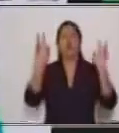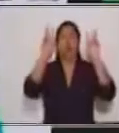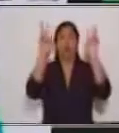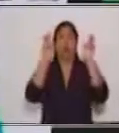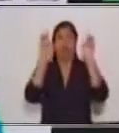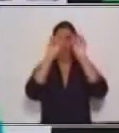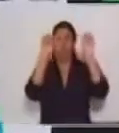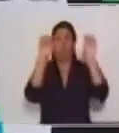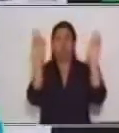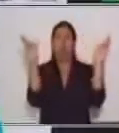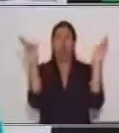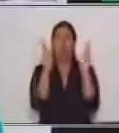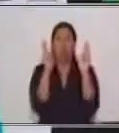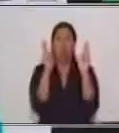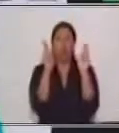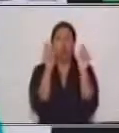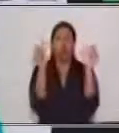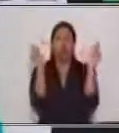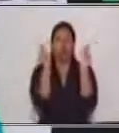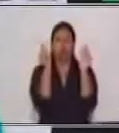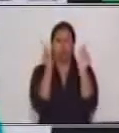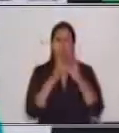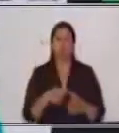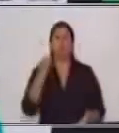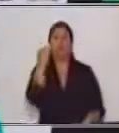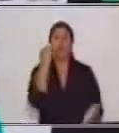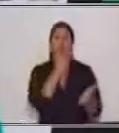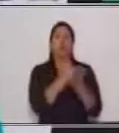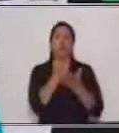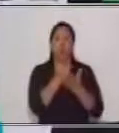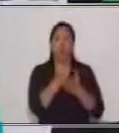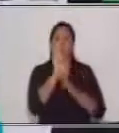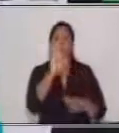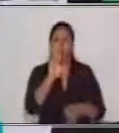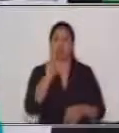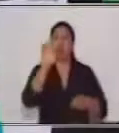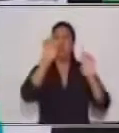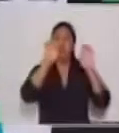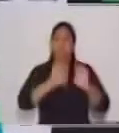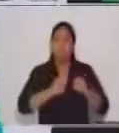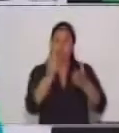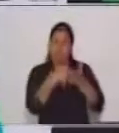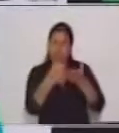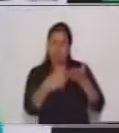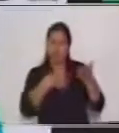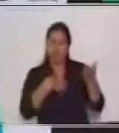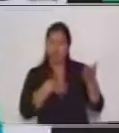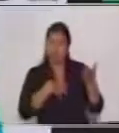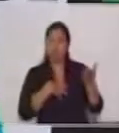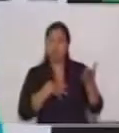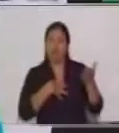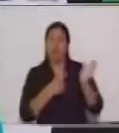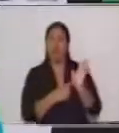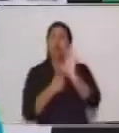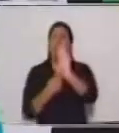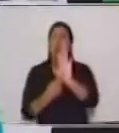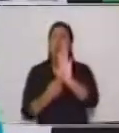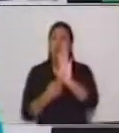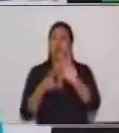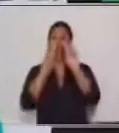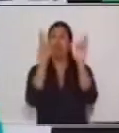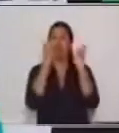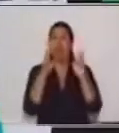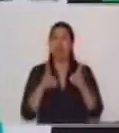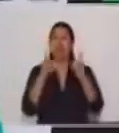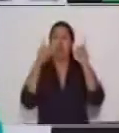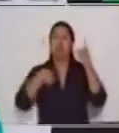tratar. La introducción. El autor presenta el tema a desarrollar, da a conocer su opinión